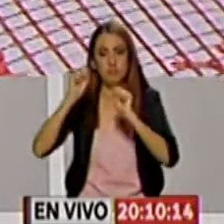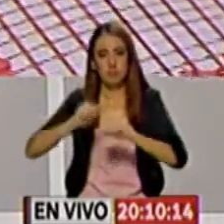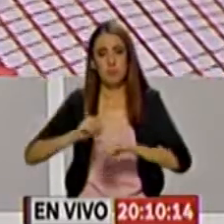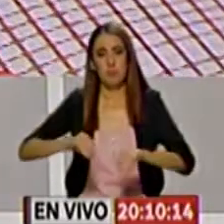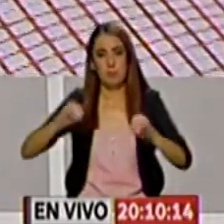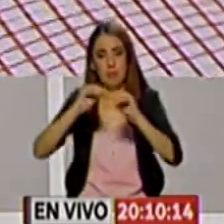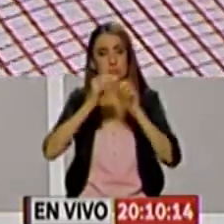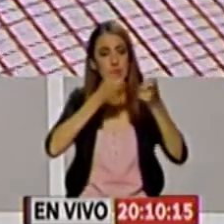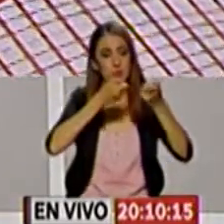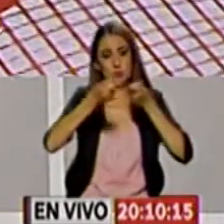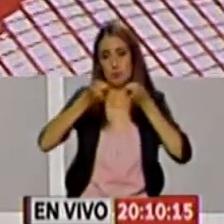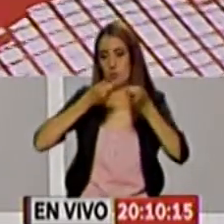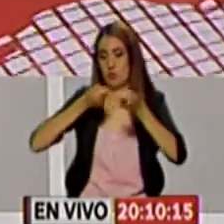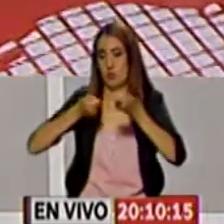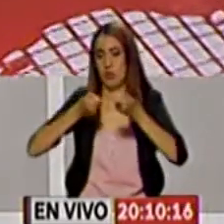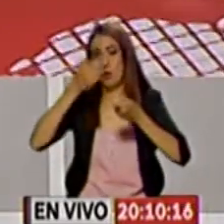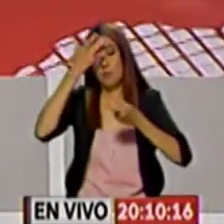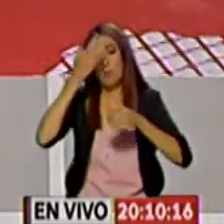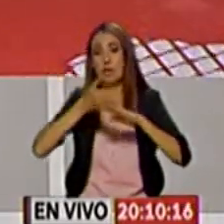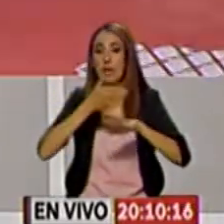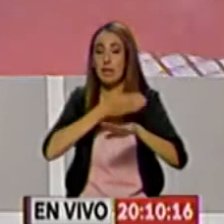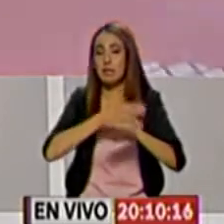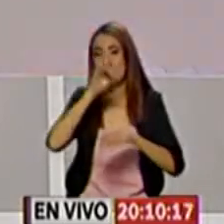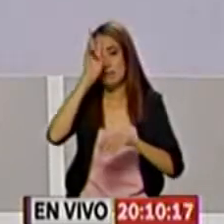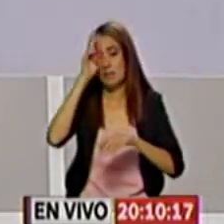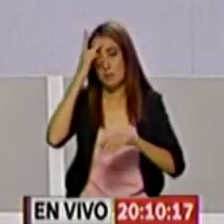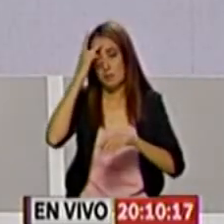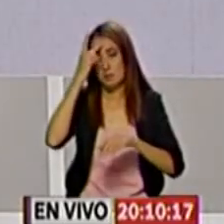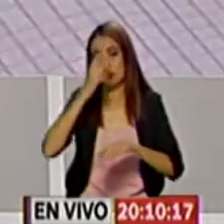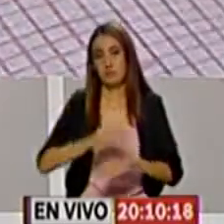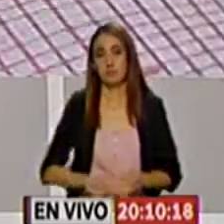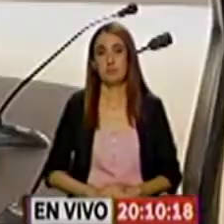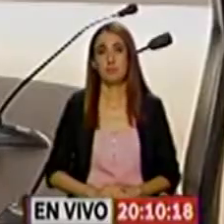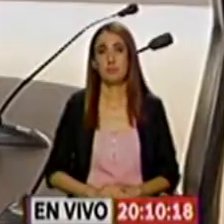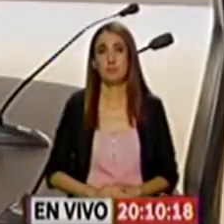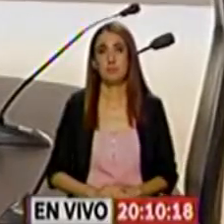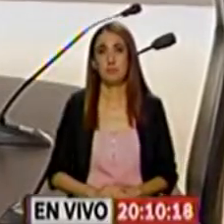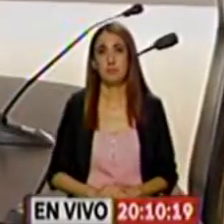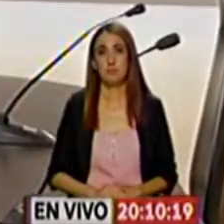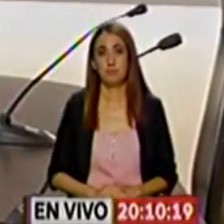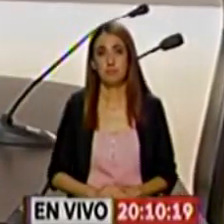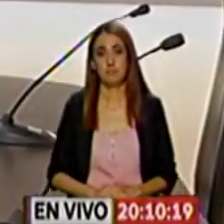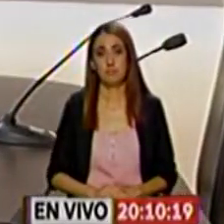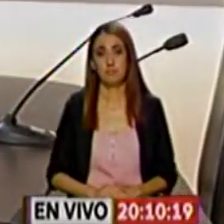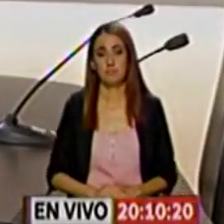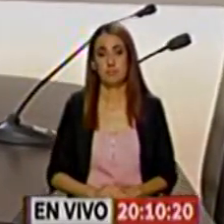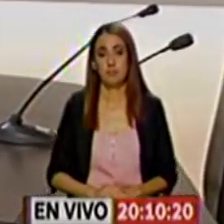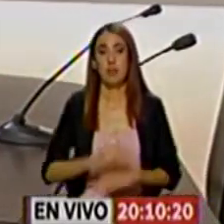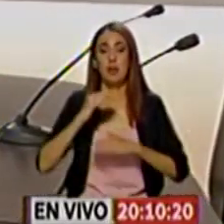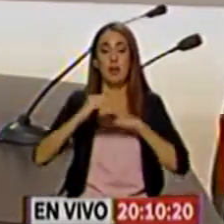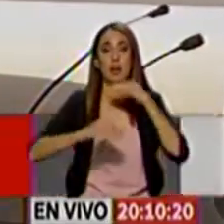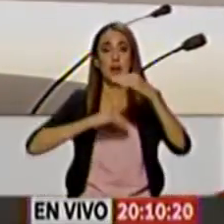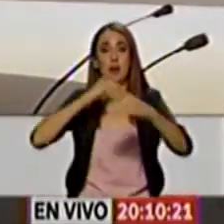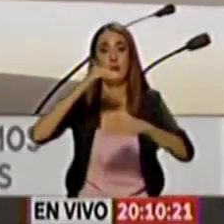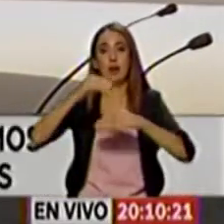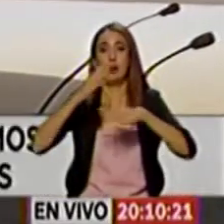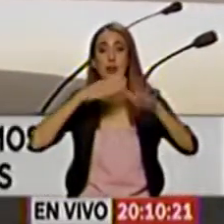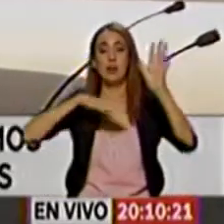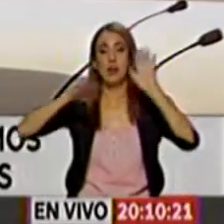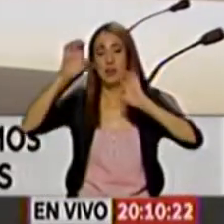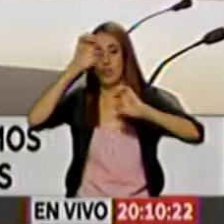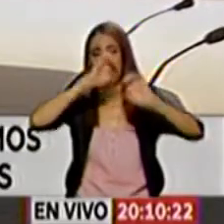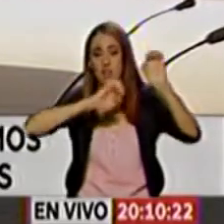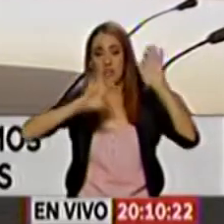para evitar errores cometidos por los anteriores consejeros el proceso de evaluación que el consejo de participación